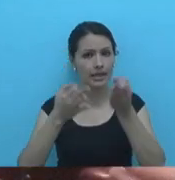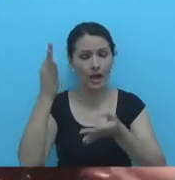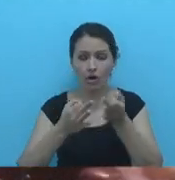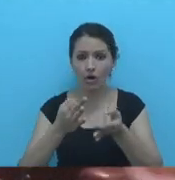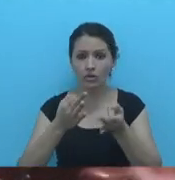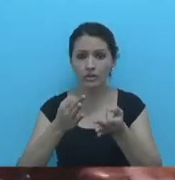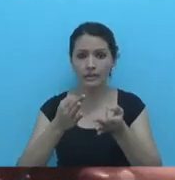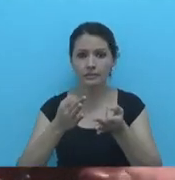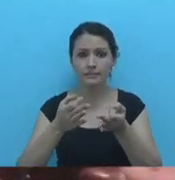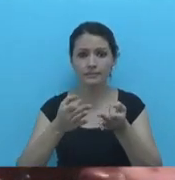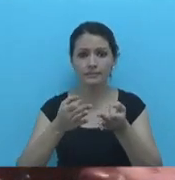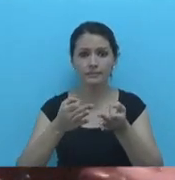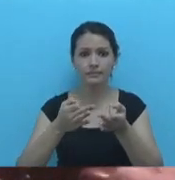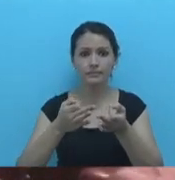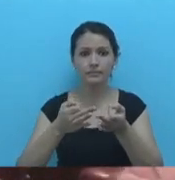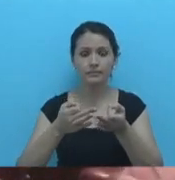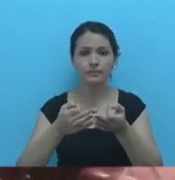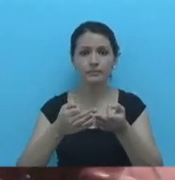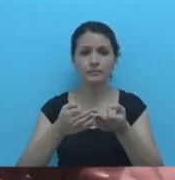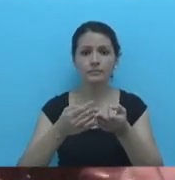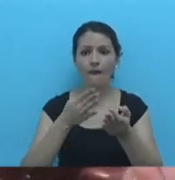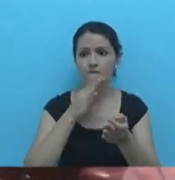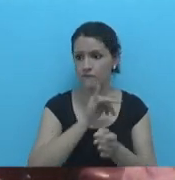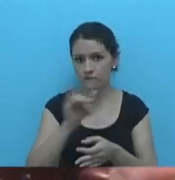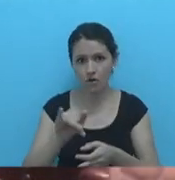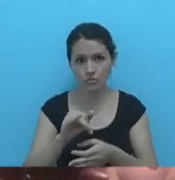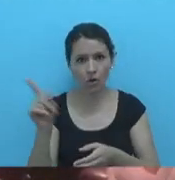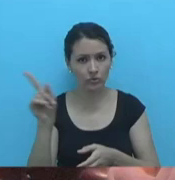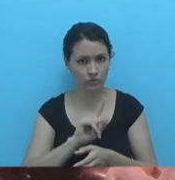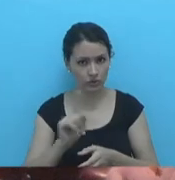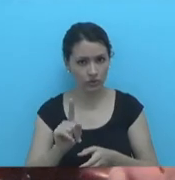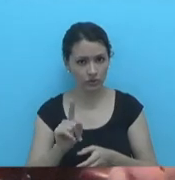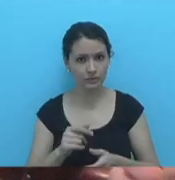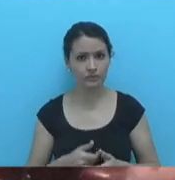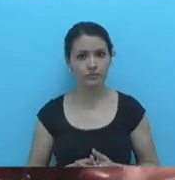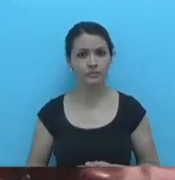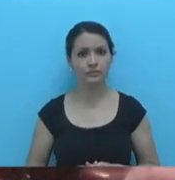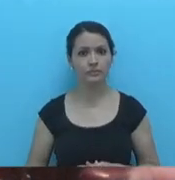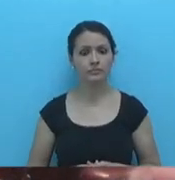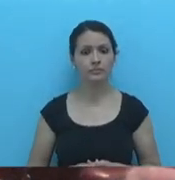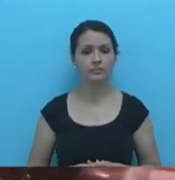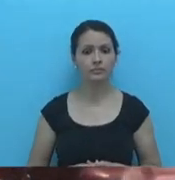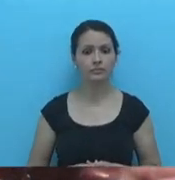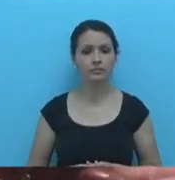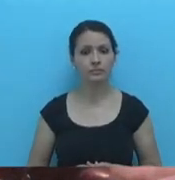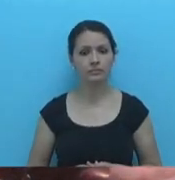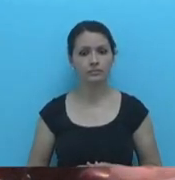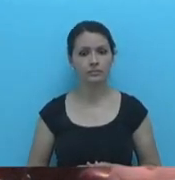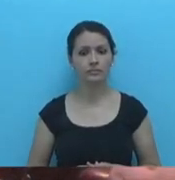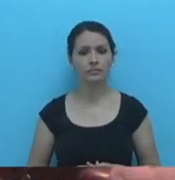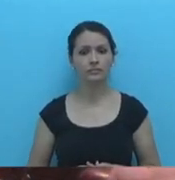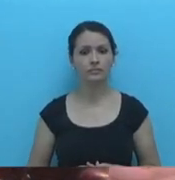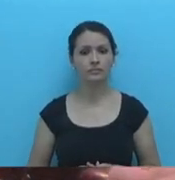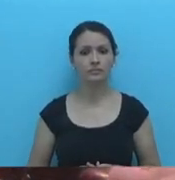la Acusación lo que debía hacer de acuerdo a lo que decía la ley, lo que dice